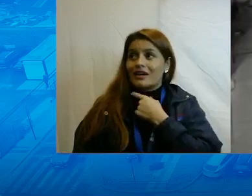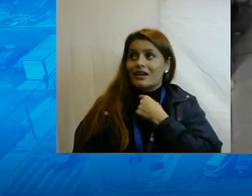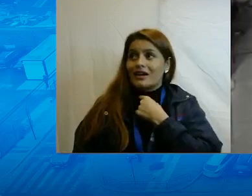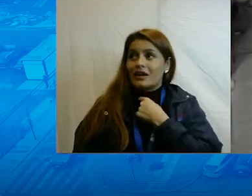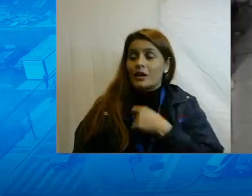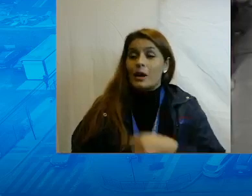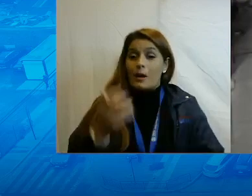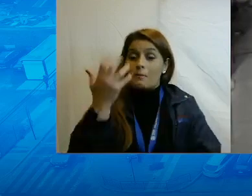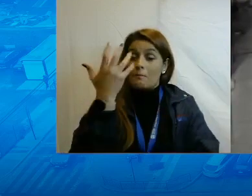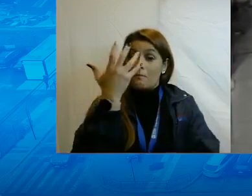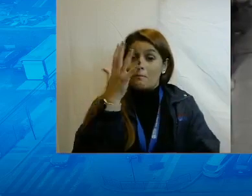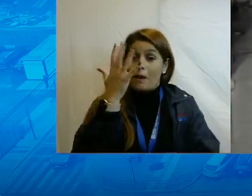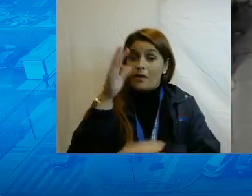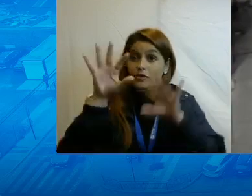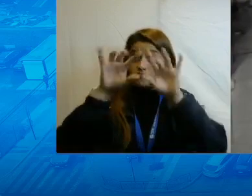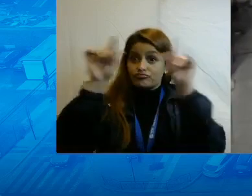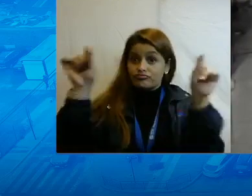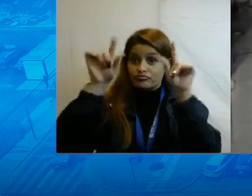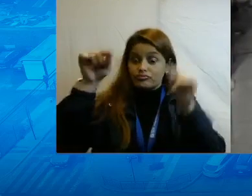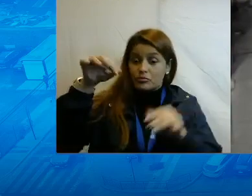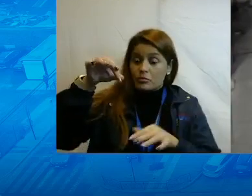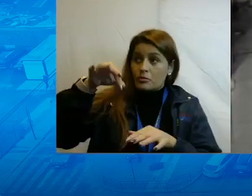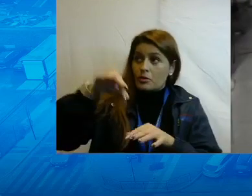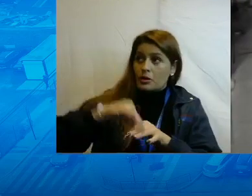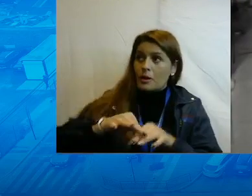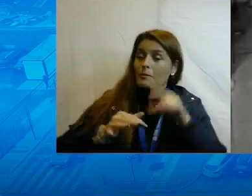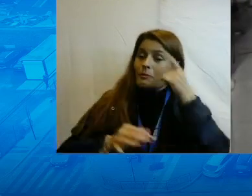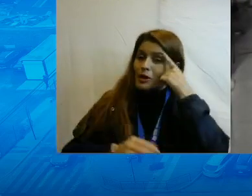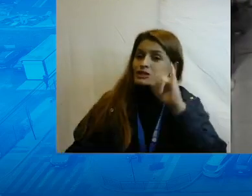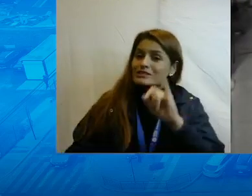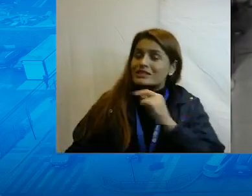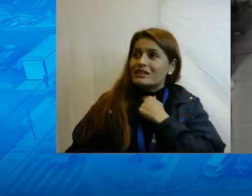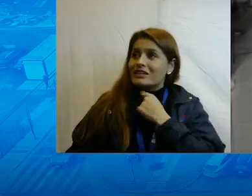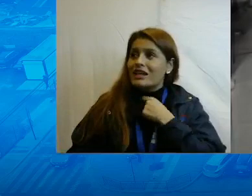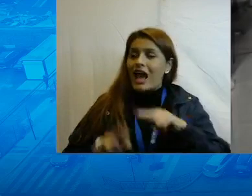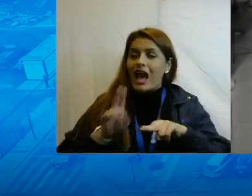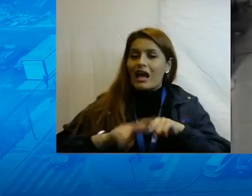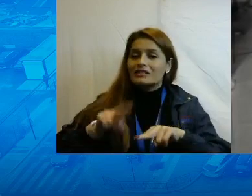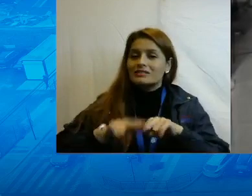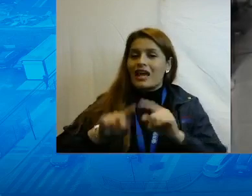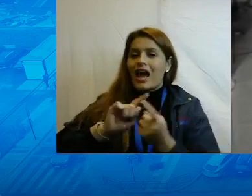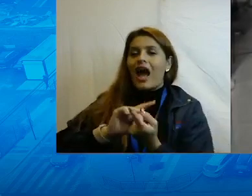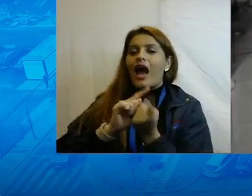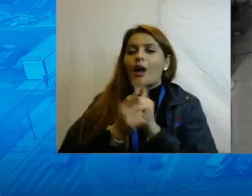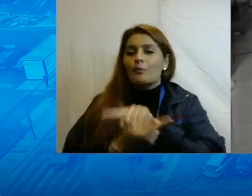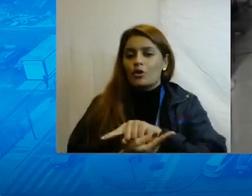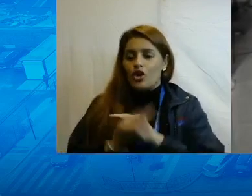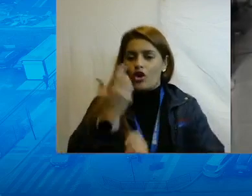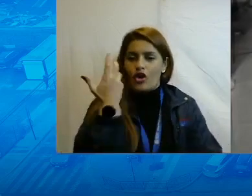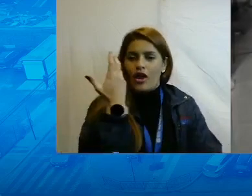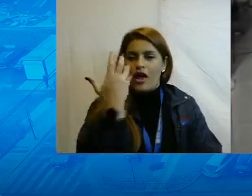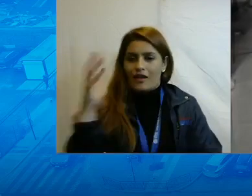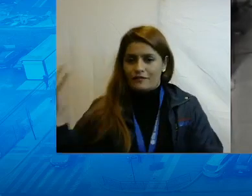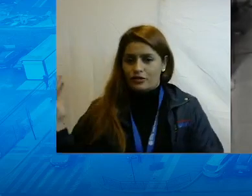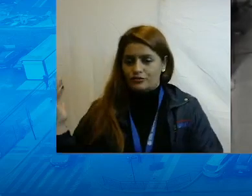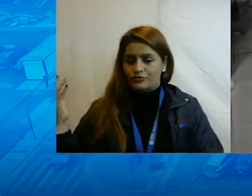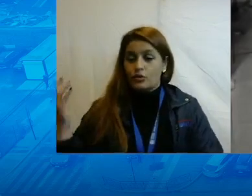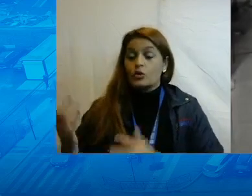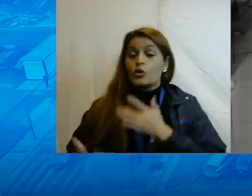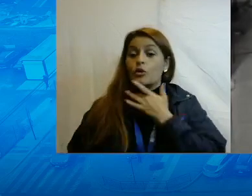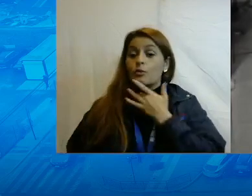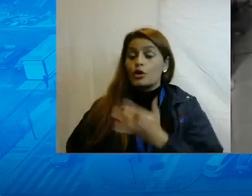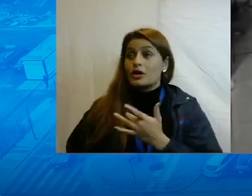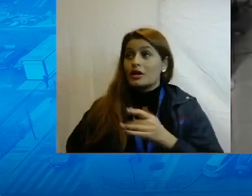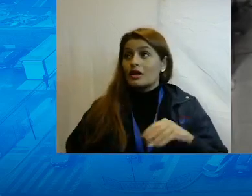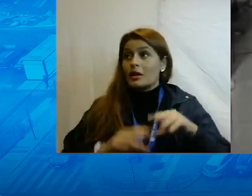a la posibilidad, ya que todas son palmeras, pero sí está la intención de hacer un recambio del arbolado de serrano, ¿ya? Porque las